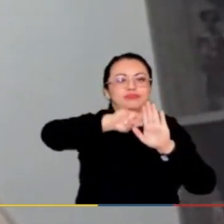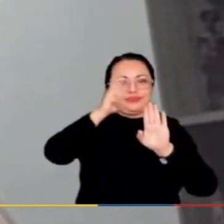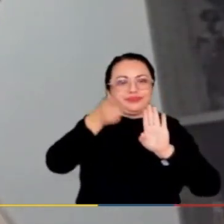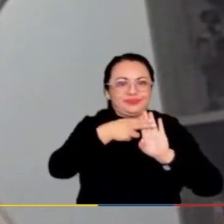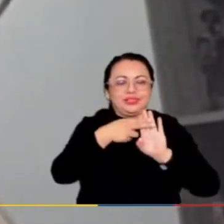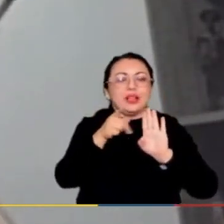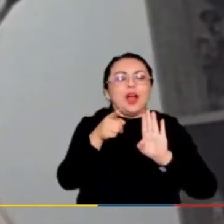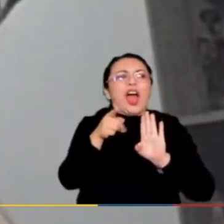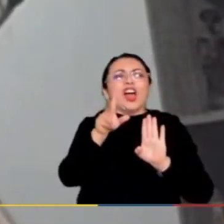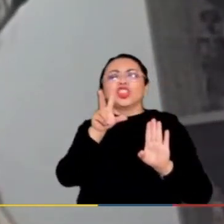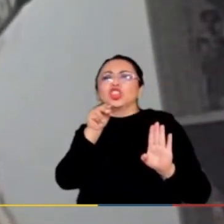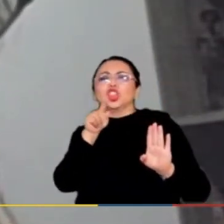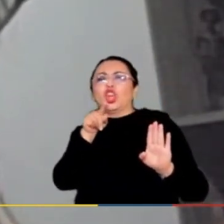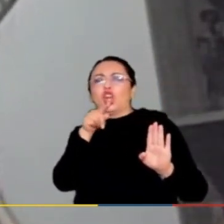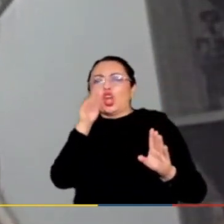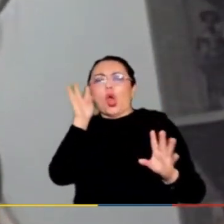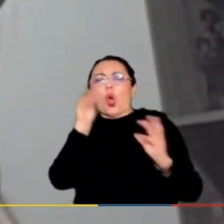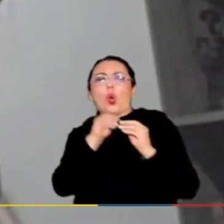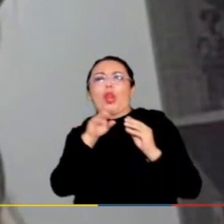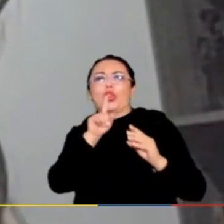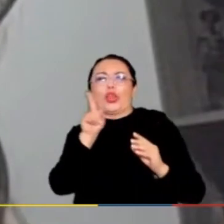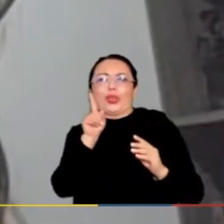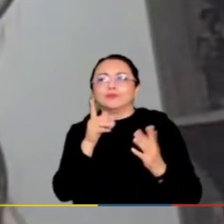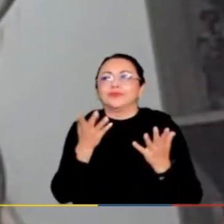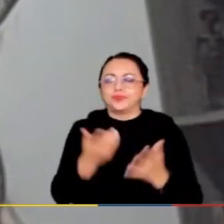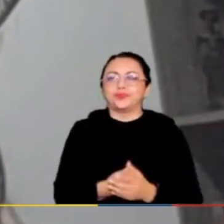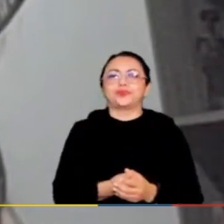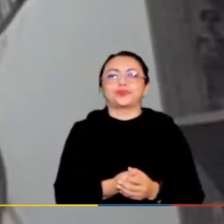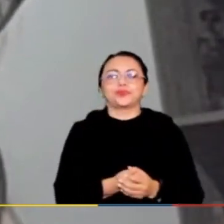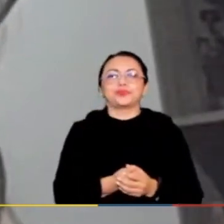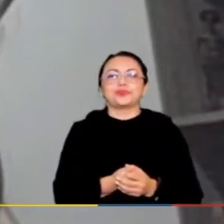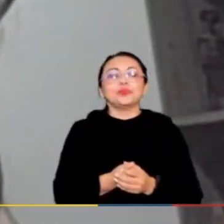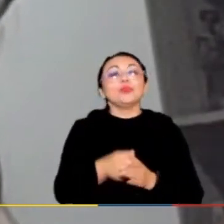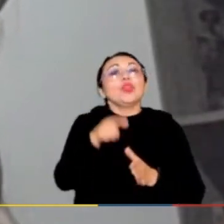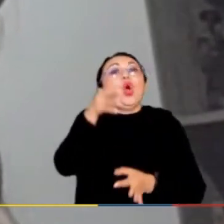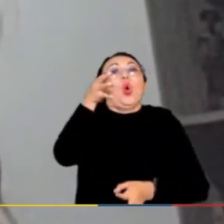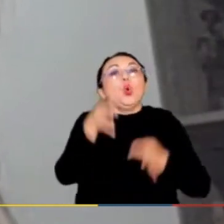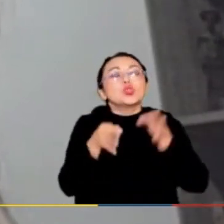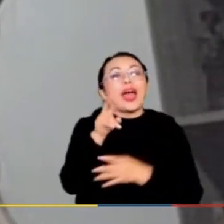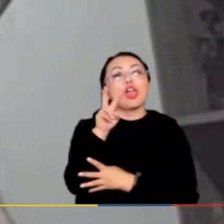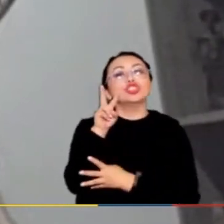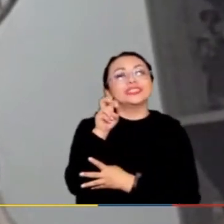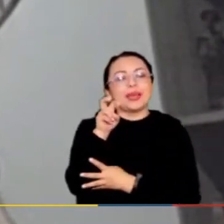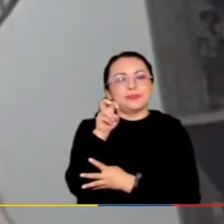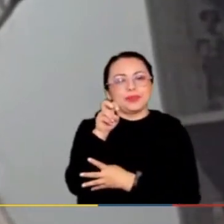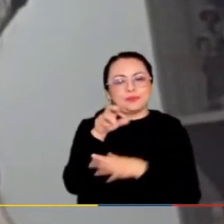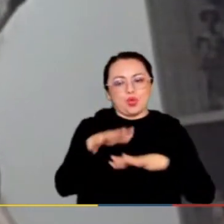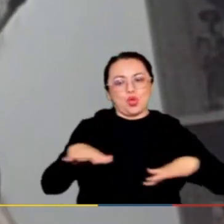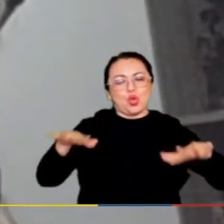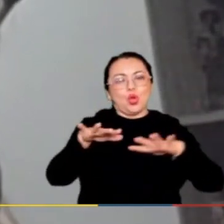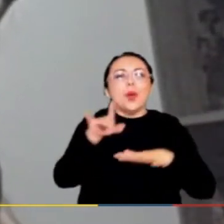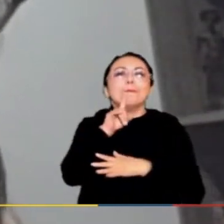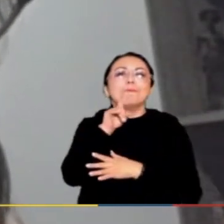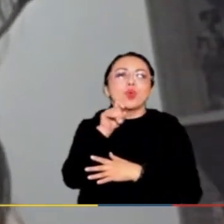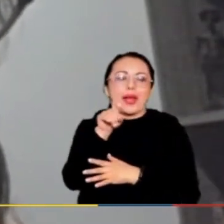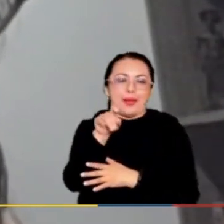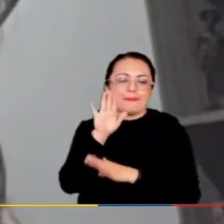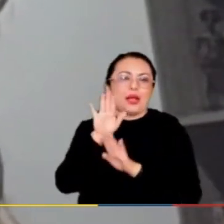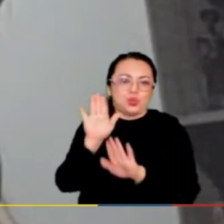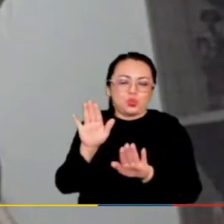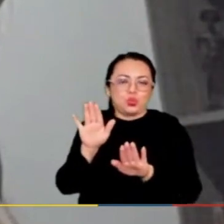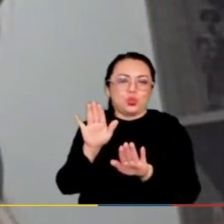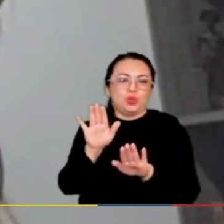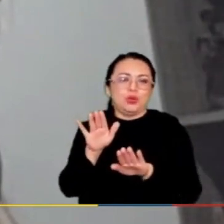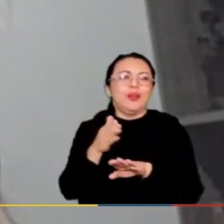no casar la providencia. El juzgado séptimo civil de circuito de Bucaramanga, como lo